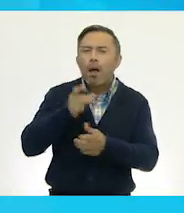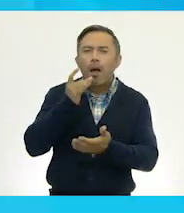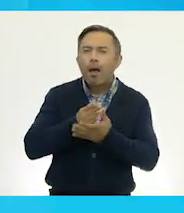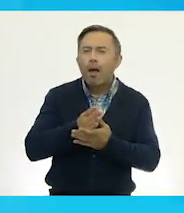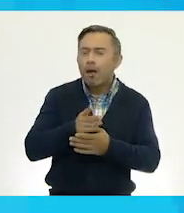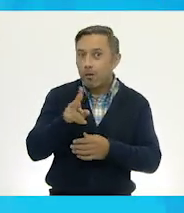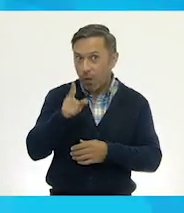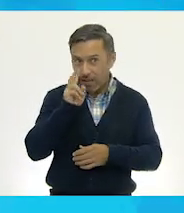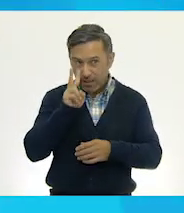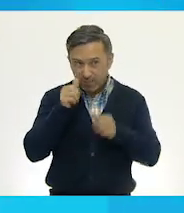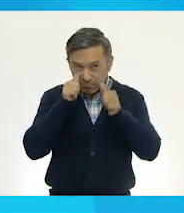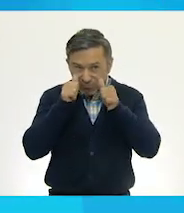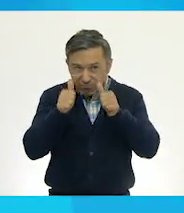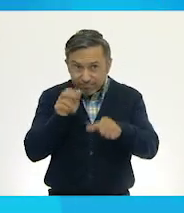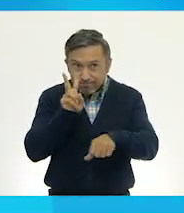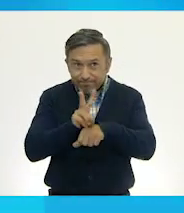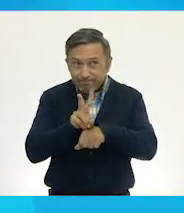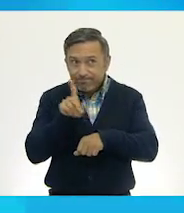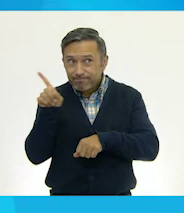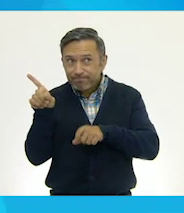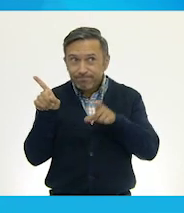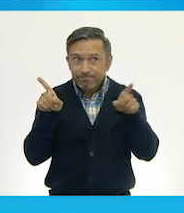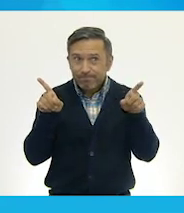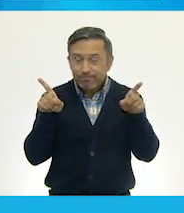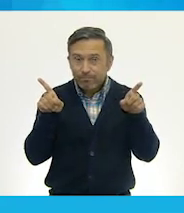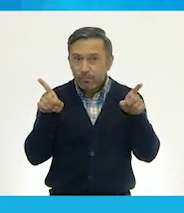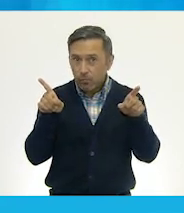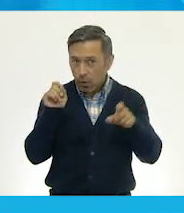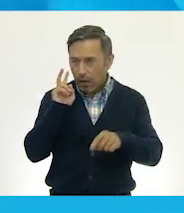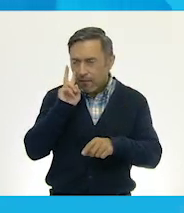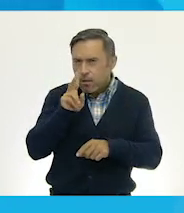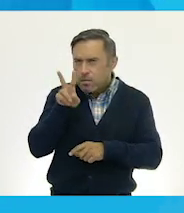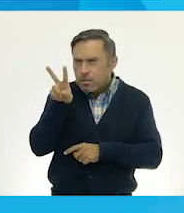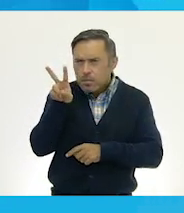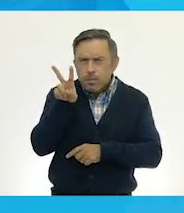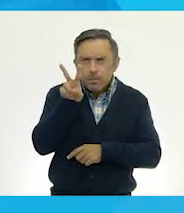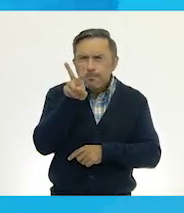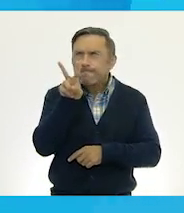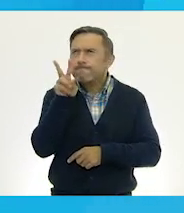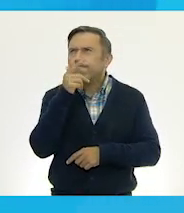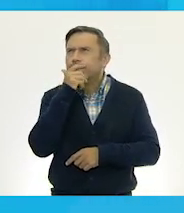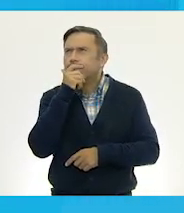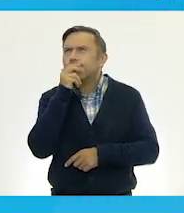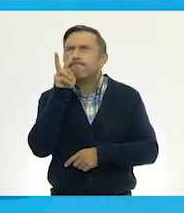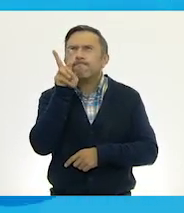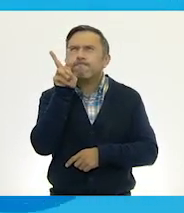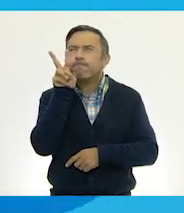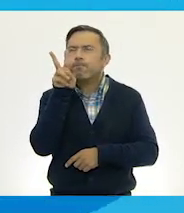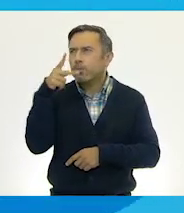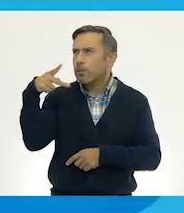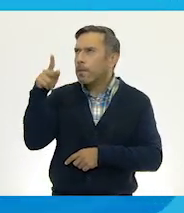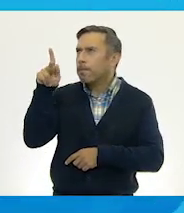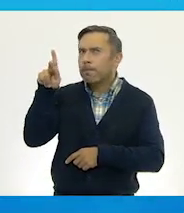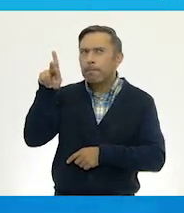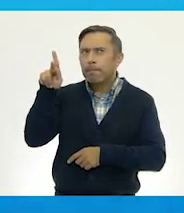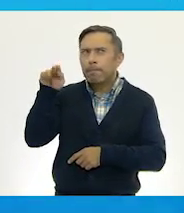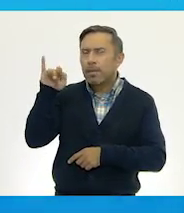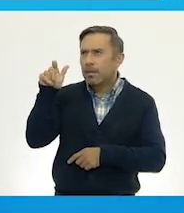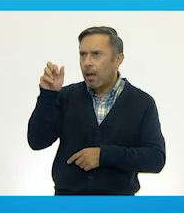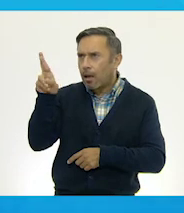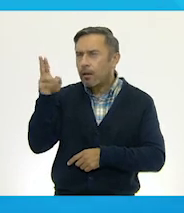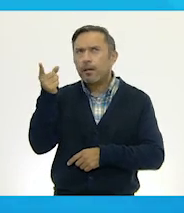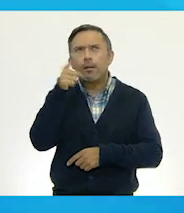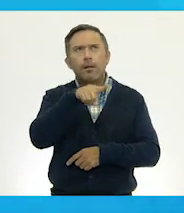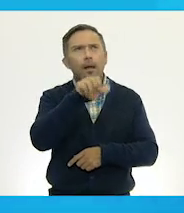bien. Muy bien, vamos, observenlos. Los vamos a dejar, obsérvalos bien. Observa el de Pili, observa el mío. Ya los están